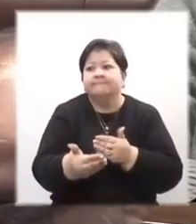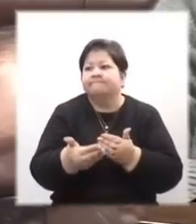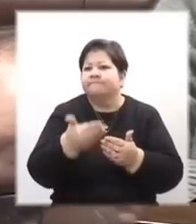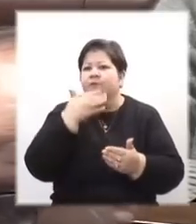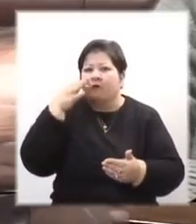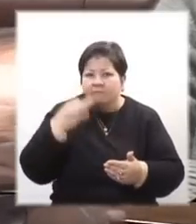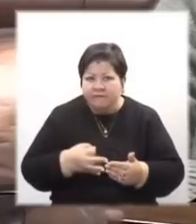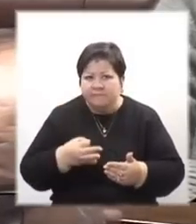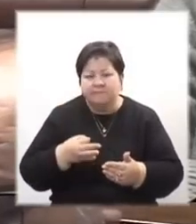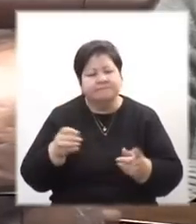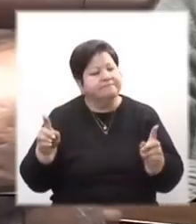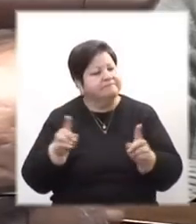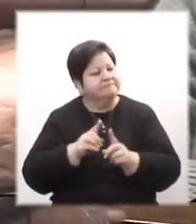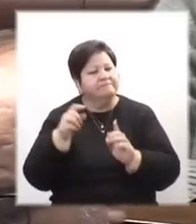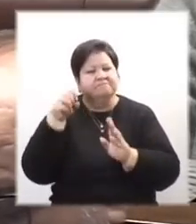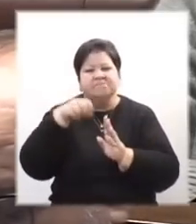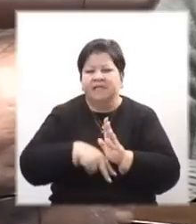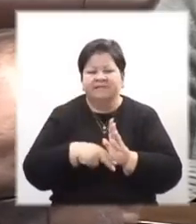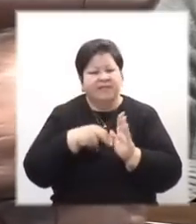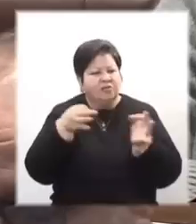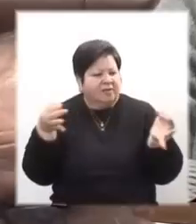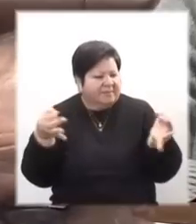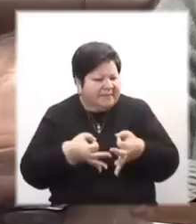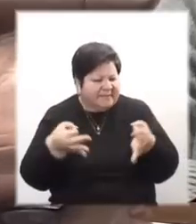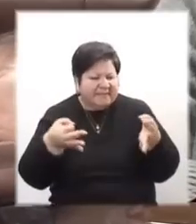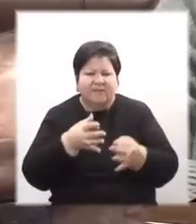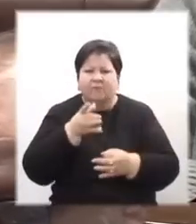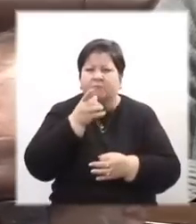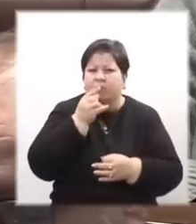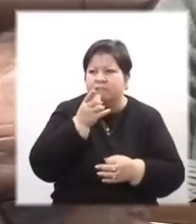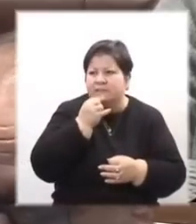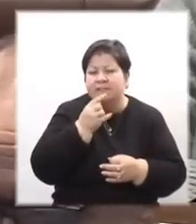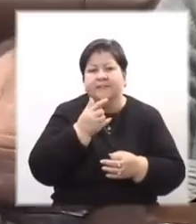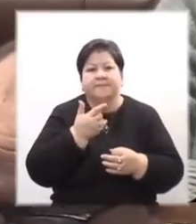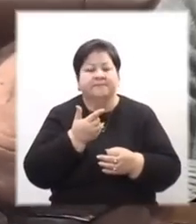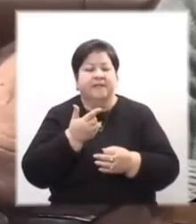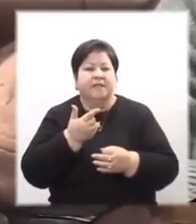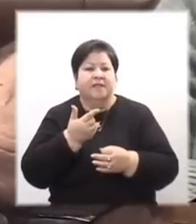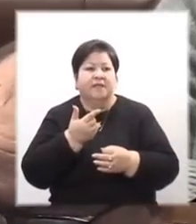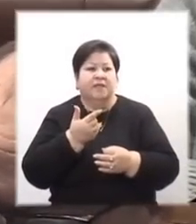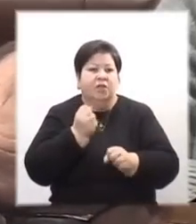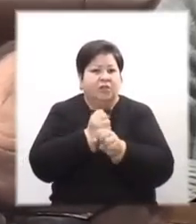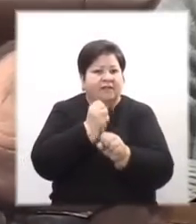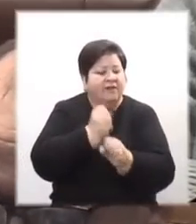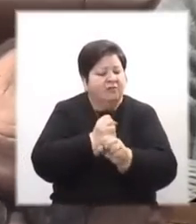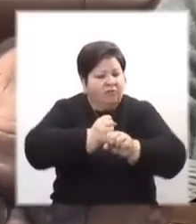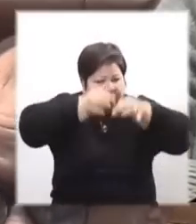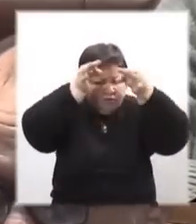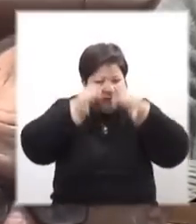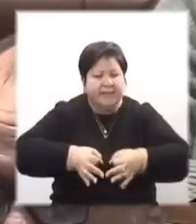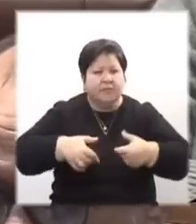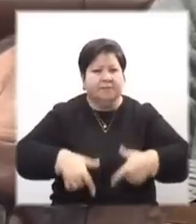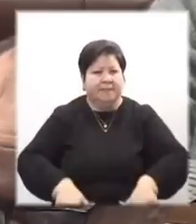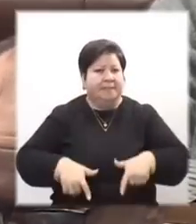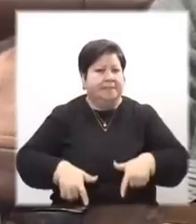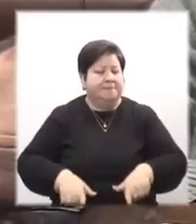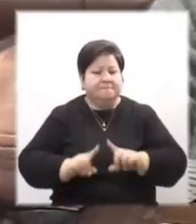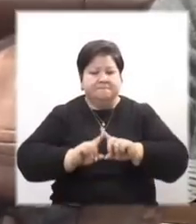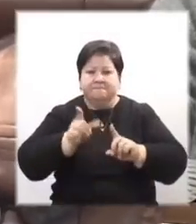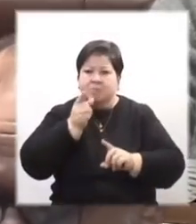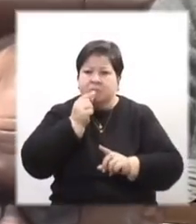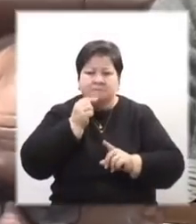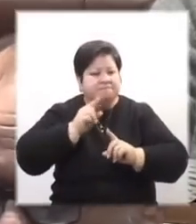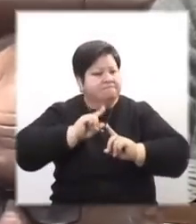confirman en las planificaciones específicas de la policía, en las operaciones concretas del ministerio, y que luego